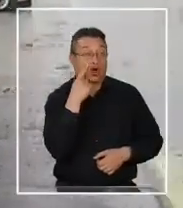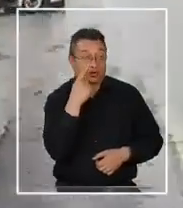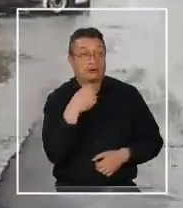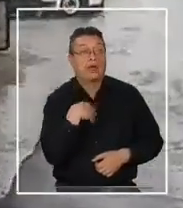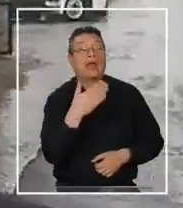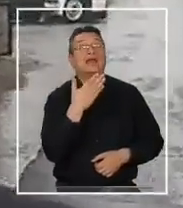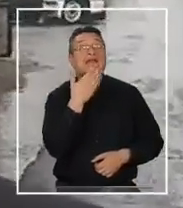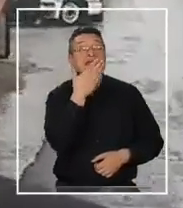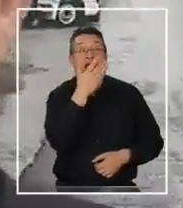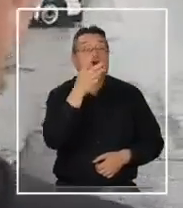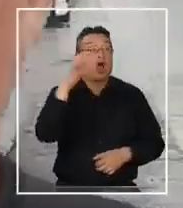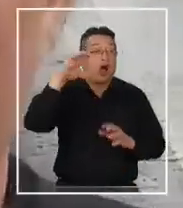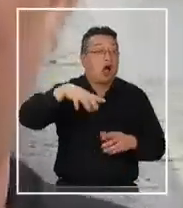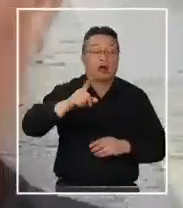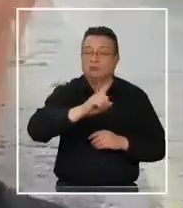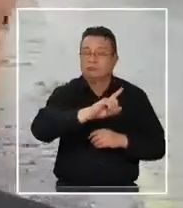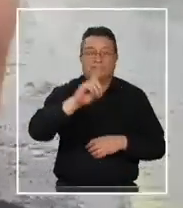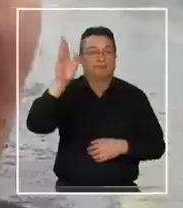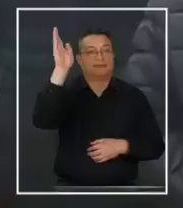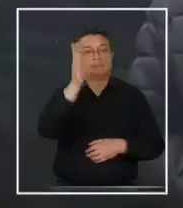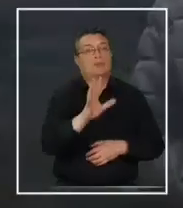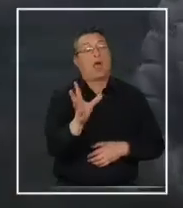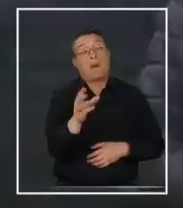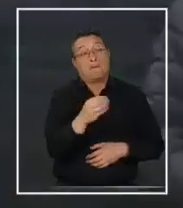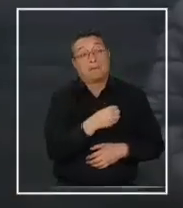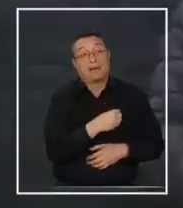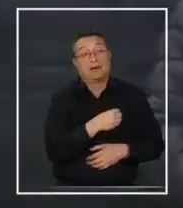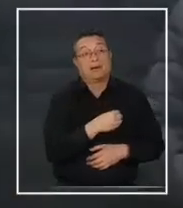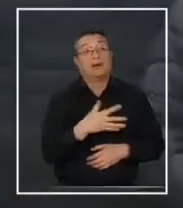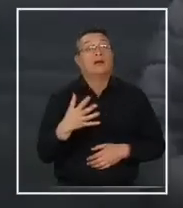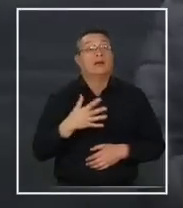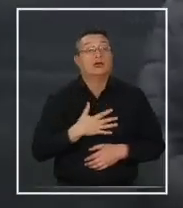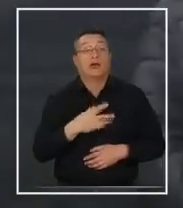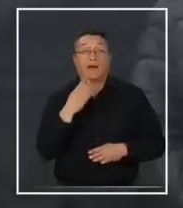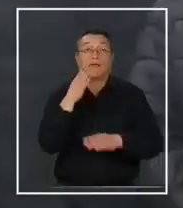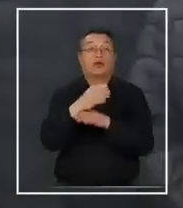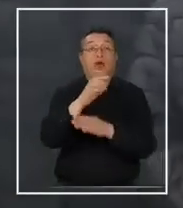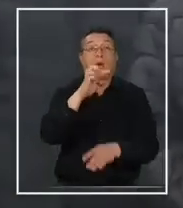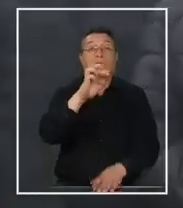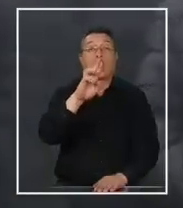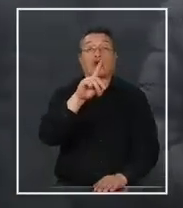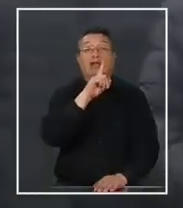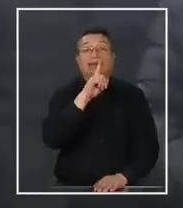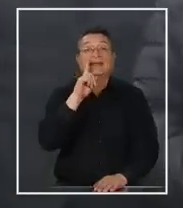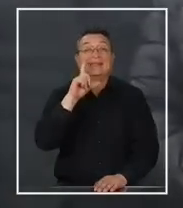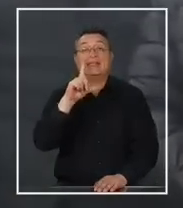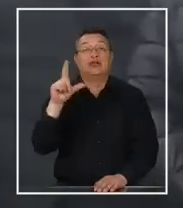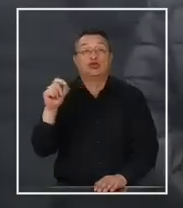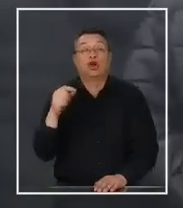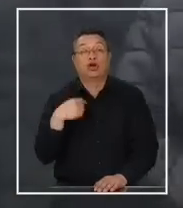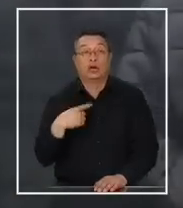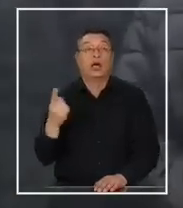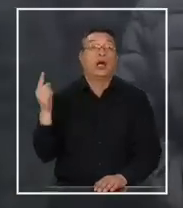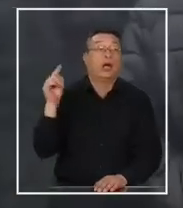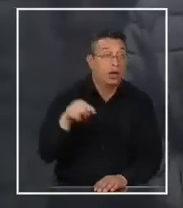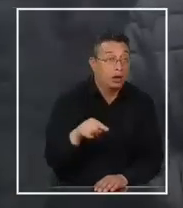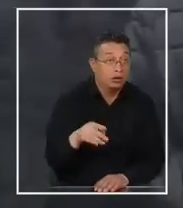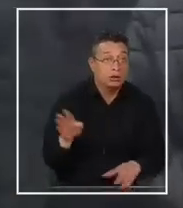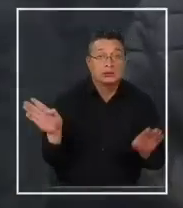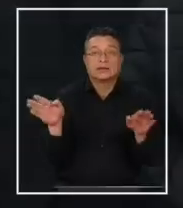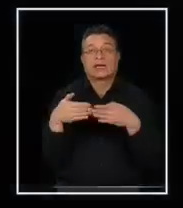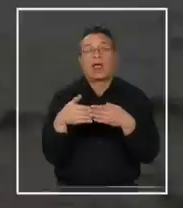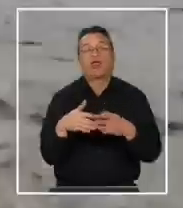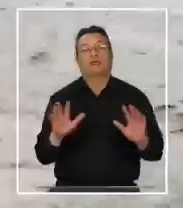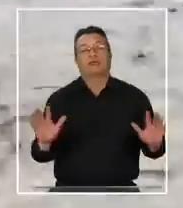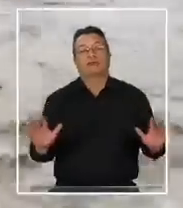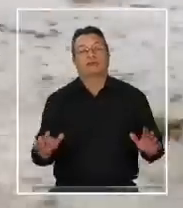mucho y está nevando arriba. Ah, qué pena. Intentamos ir a Portillo, pero estamos aquí cerrado el